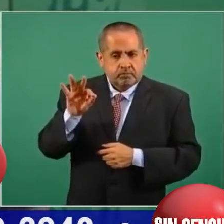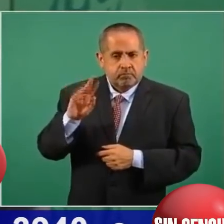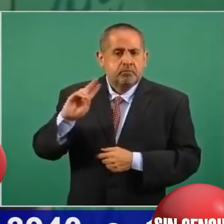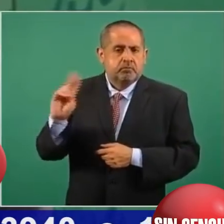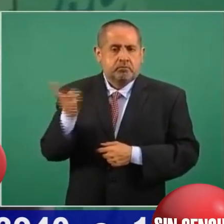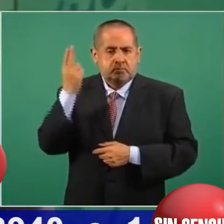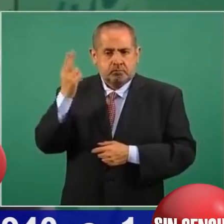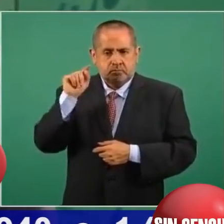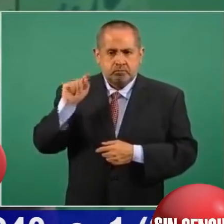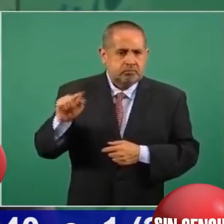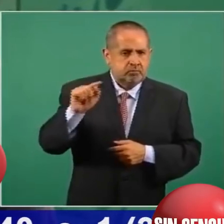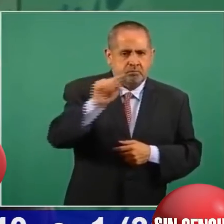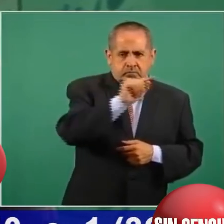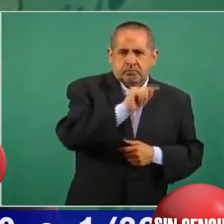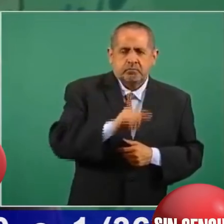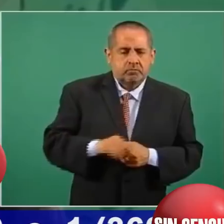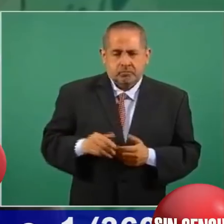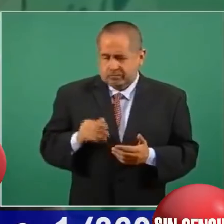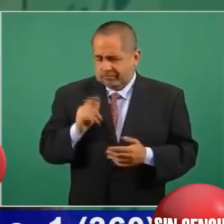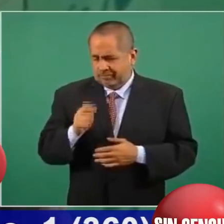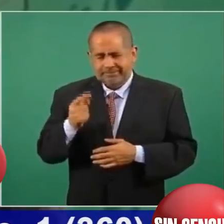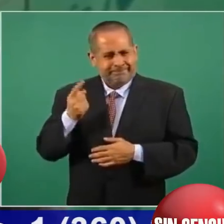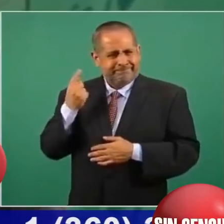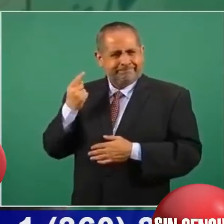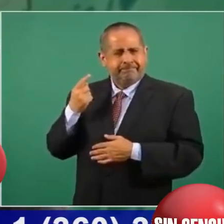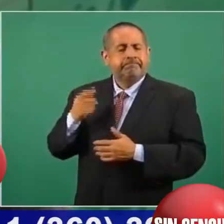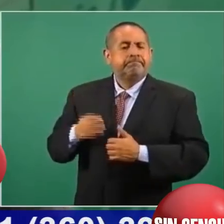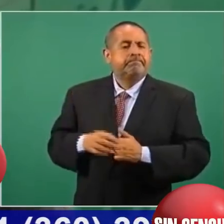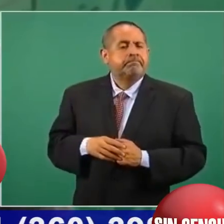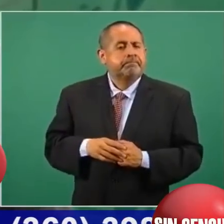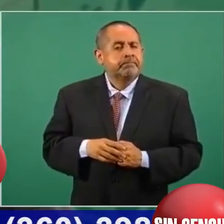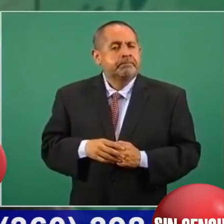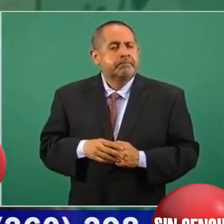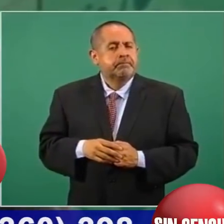140. Ahora este fin de semana